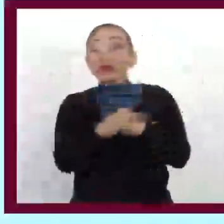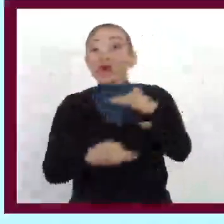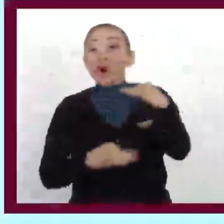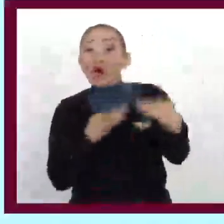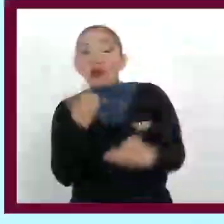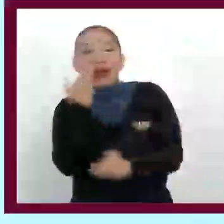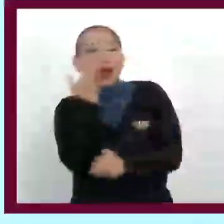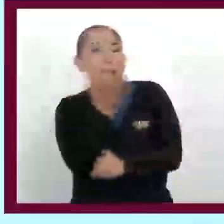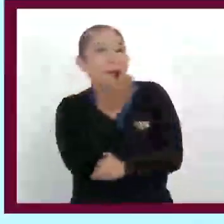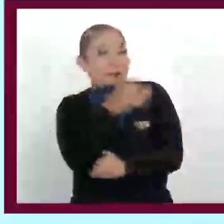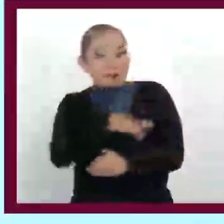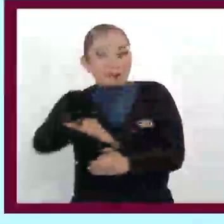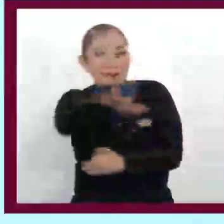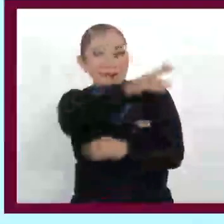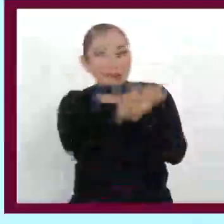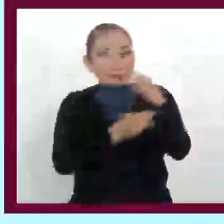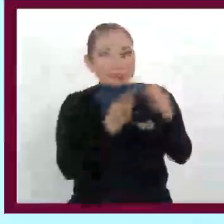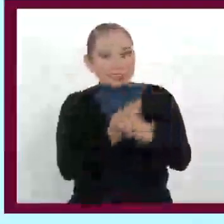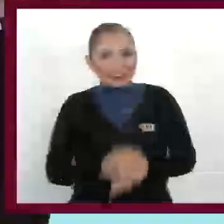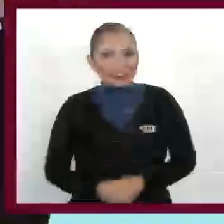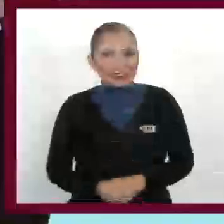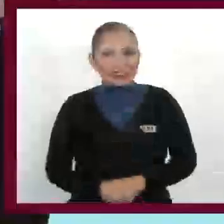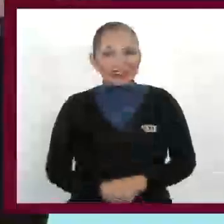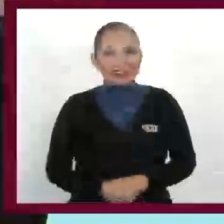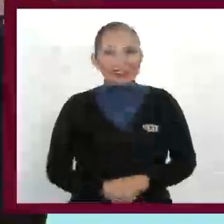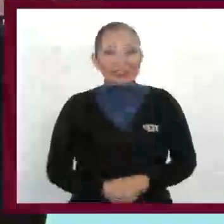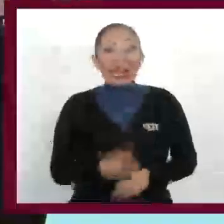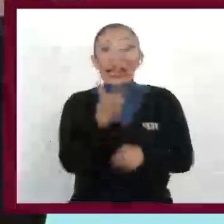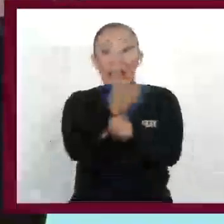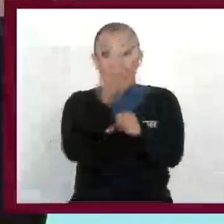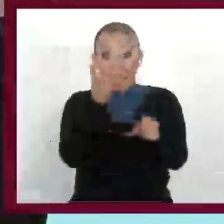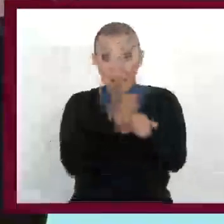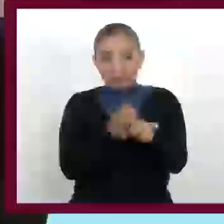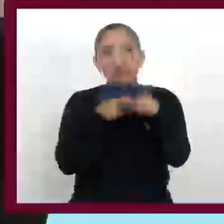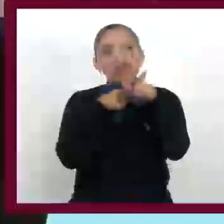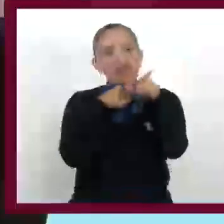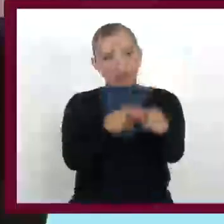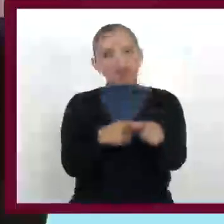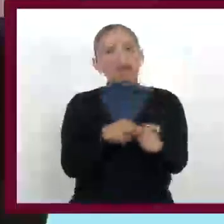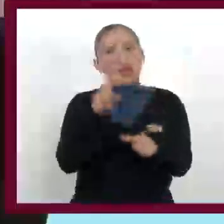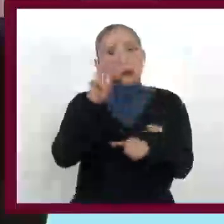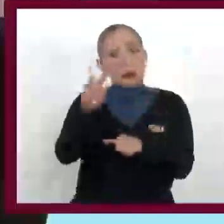todo aquello que queremos decirle al mundo. Los invitamos a